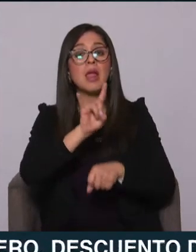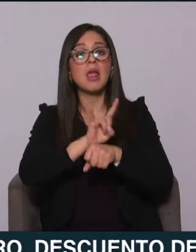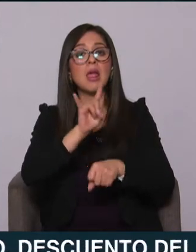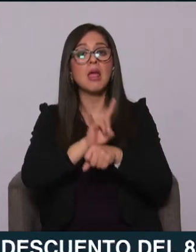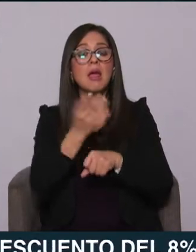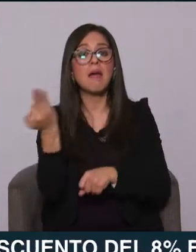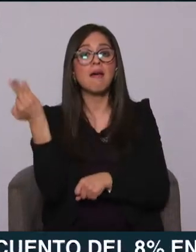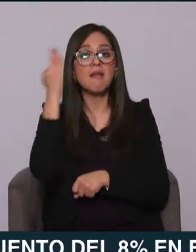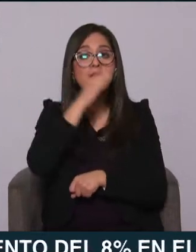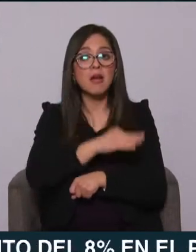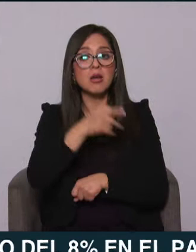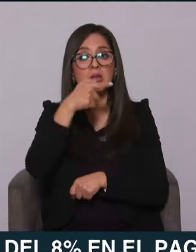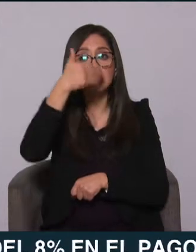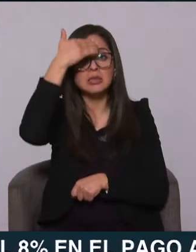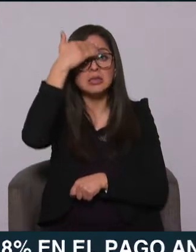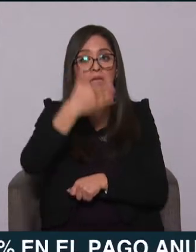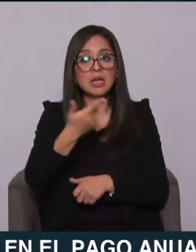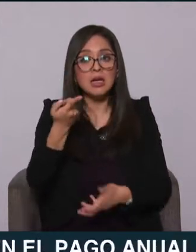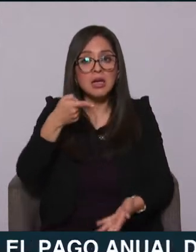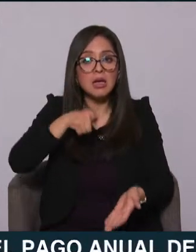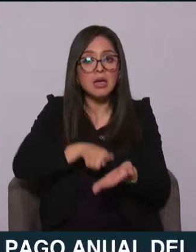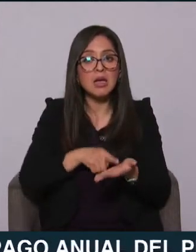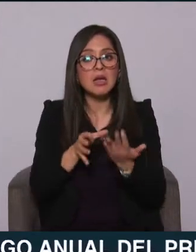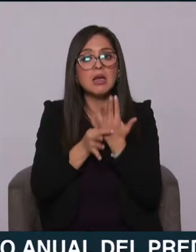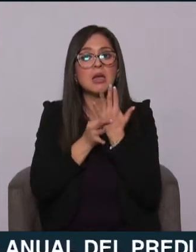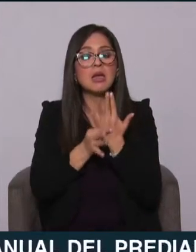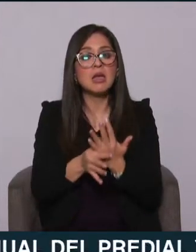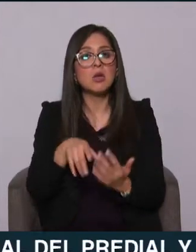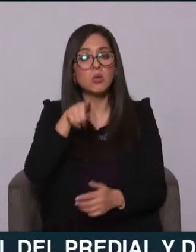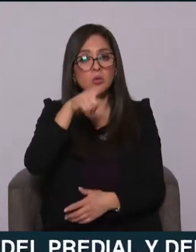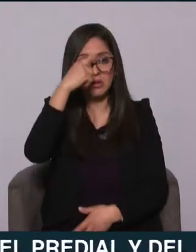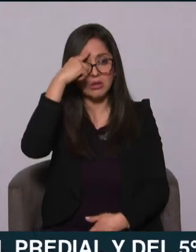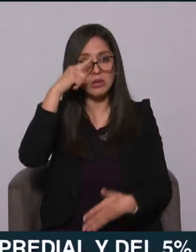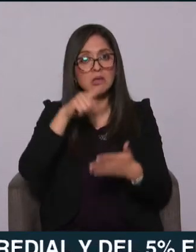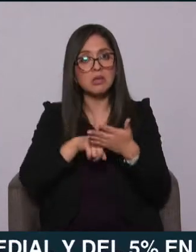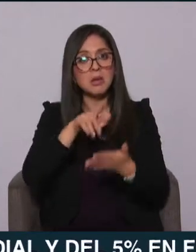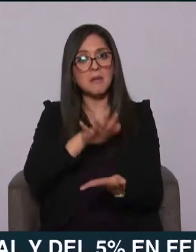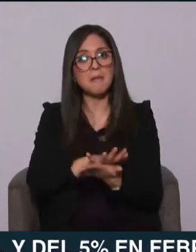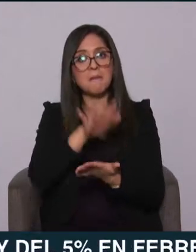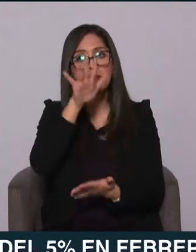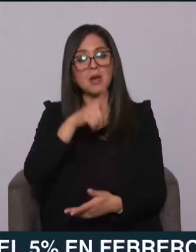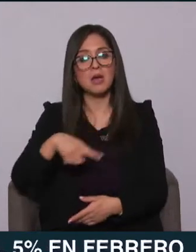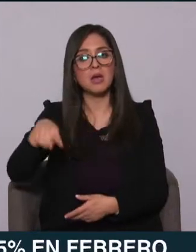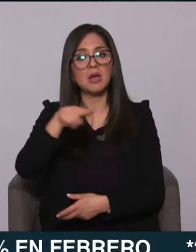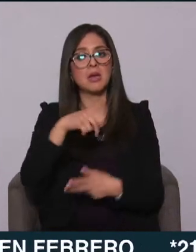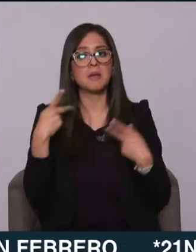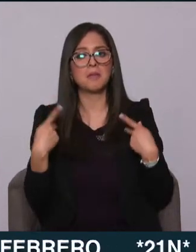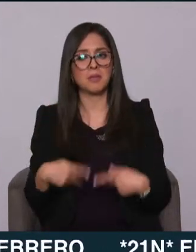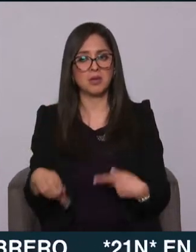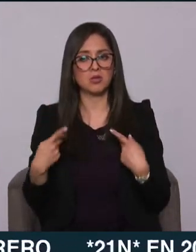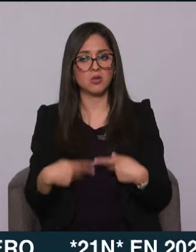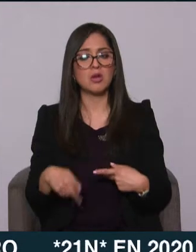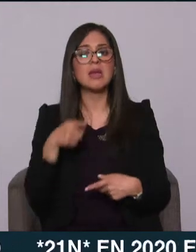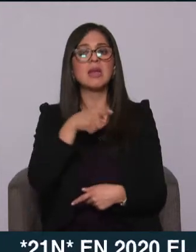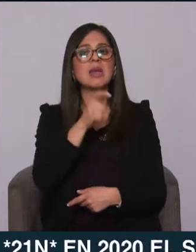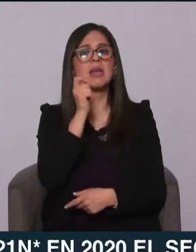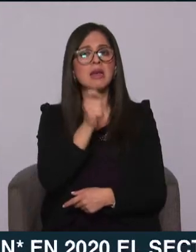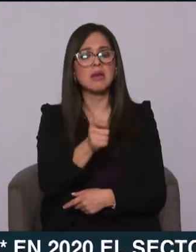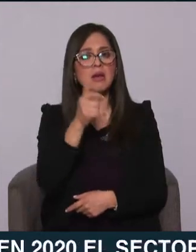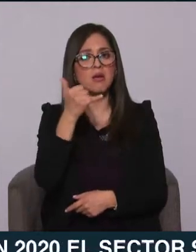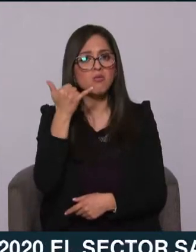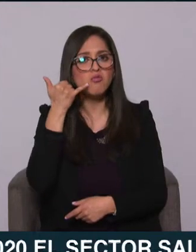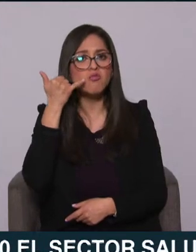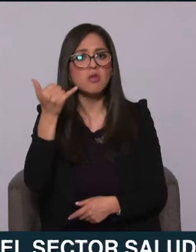que, dado su alto contenido realista, es bastante creíble para la mayoría de las víctimas. Aquí se utiliza un